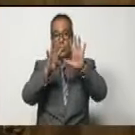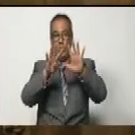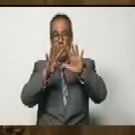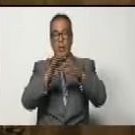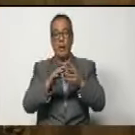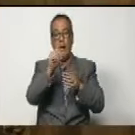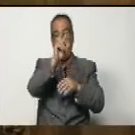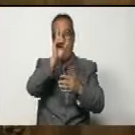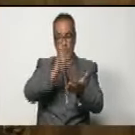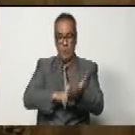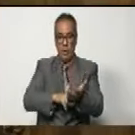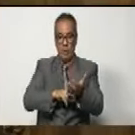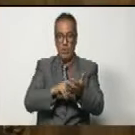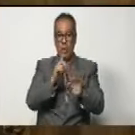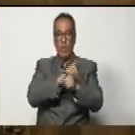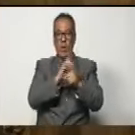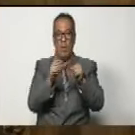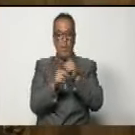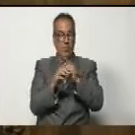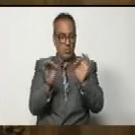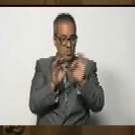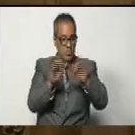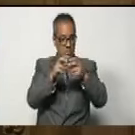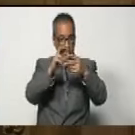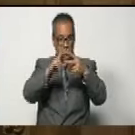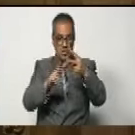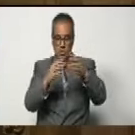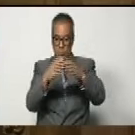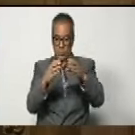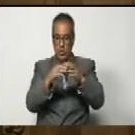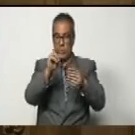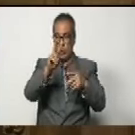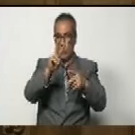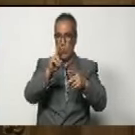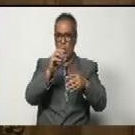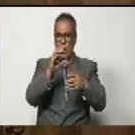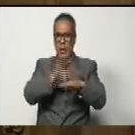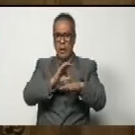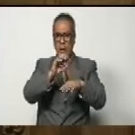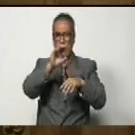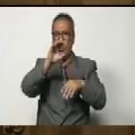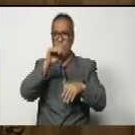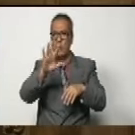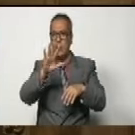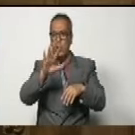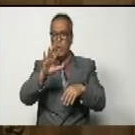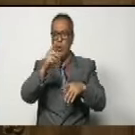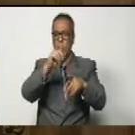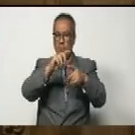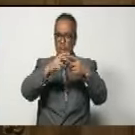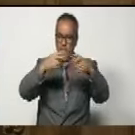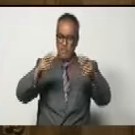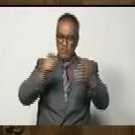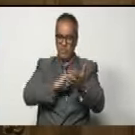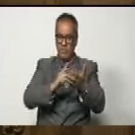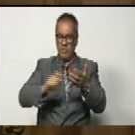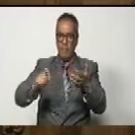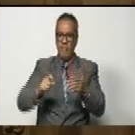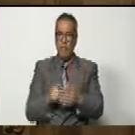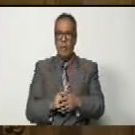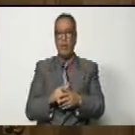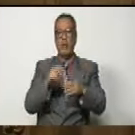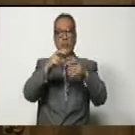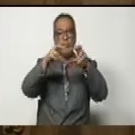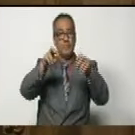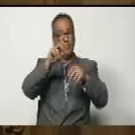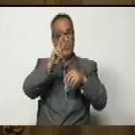119º, se sugiere aprobar sin modificación la sección segunda correspondiente al capítulo 5, el cual queda redactada en los siguientes términos.